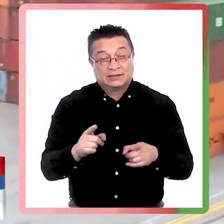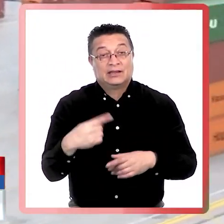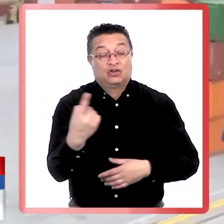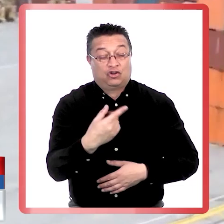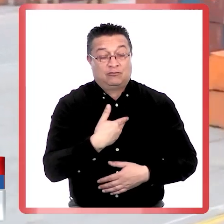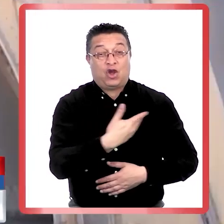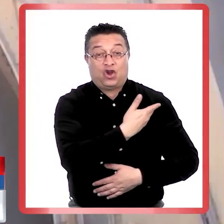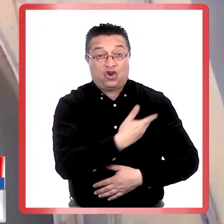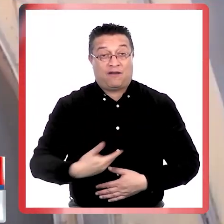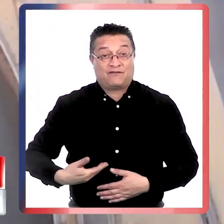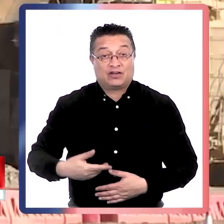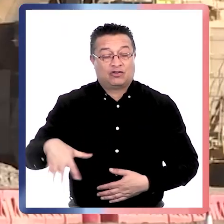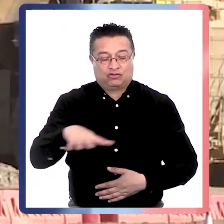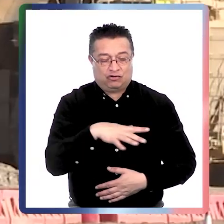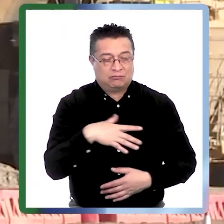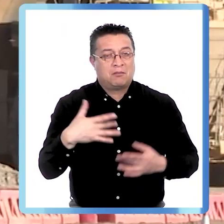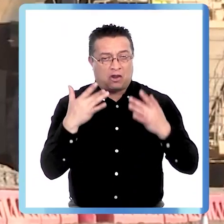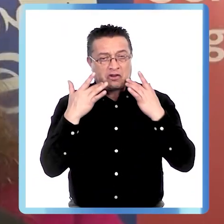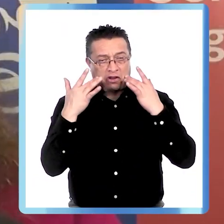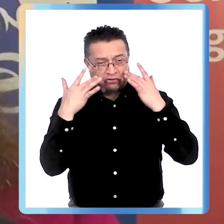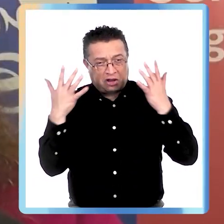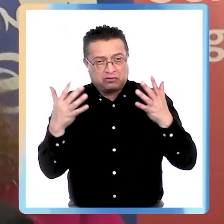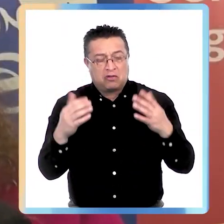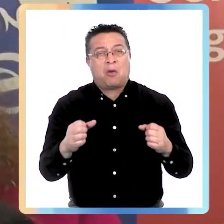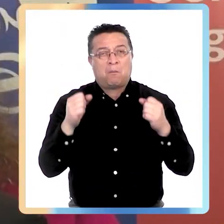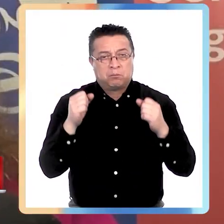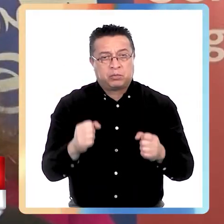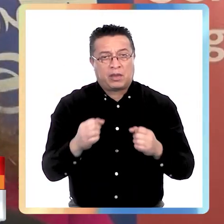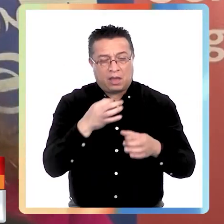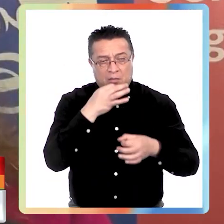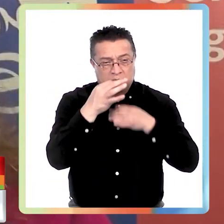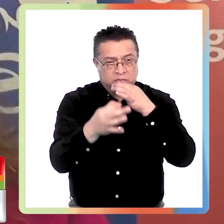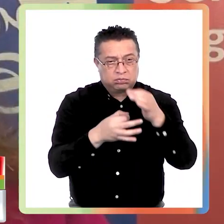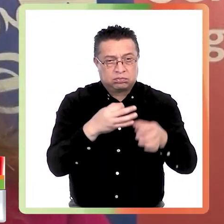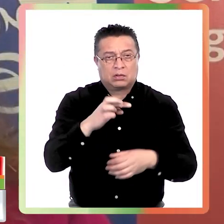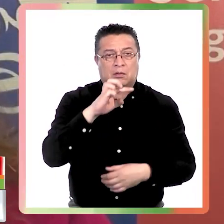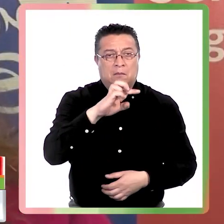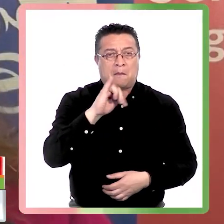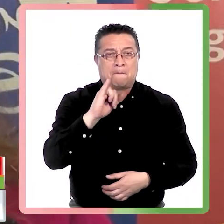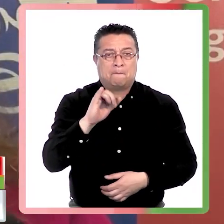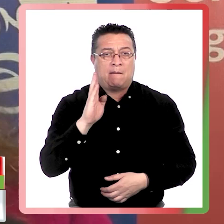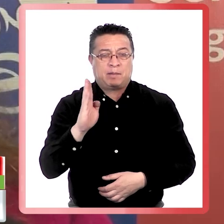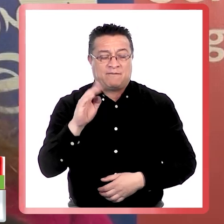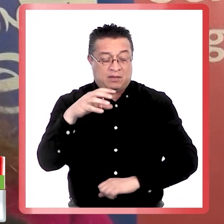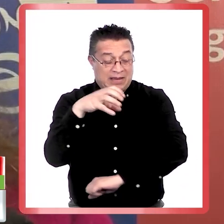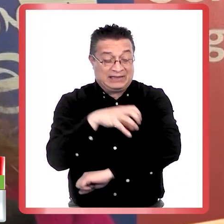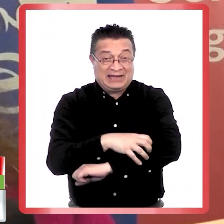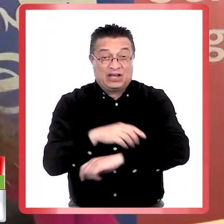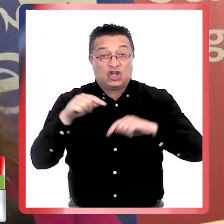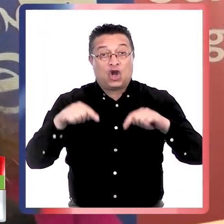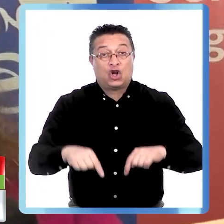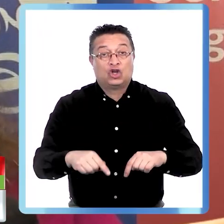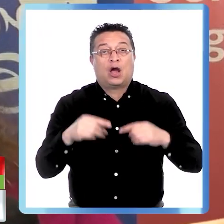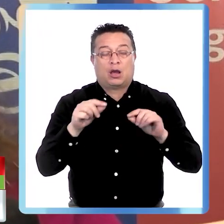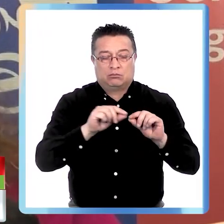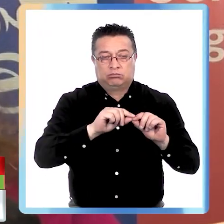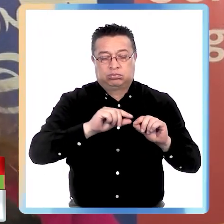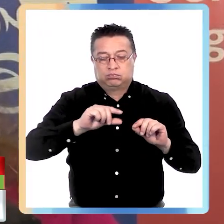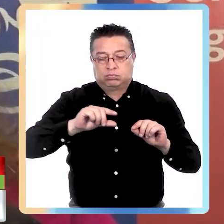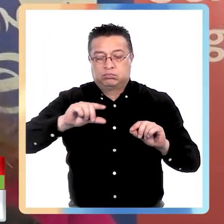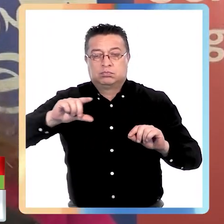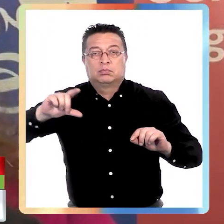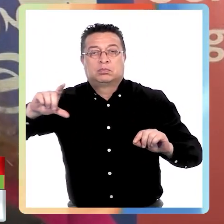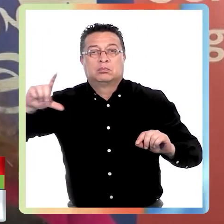Decirles que como gobierno estamos contentos, diría yo, de poder anunciar que el Producto Interno Bruto de nuestra región ha ido